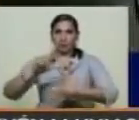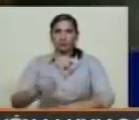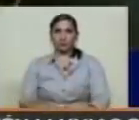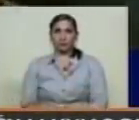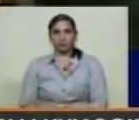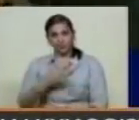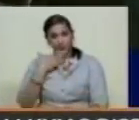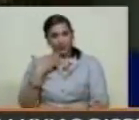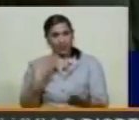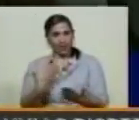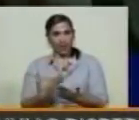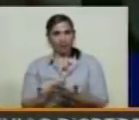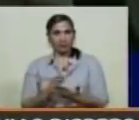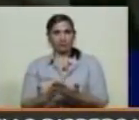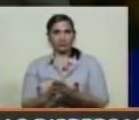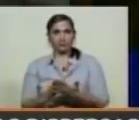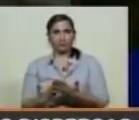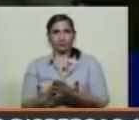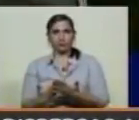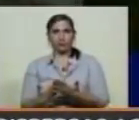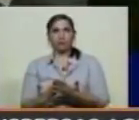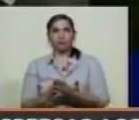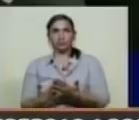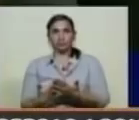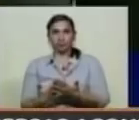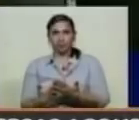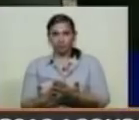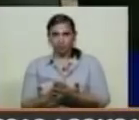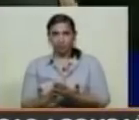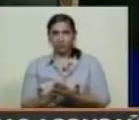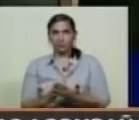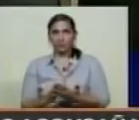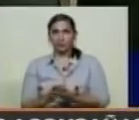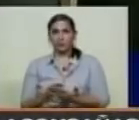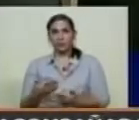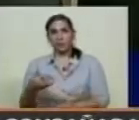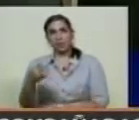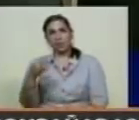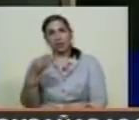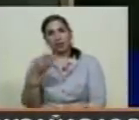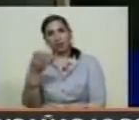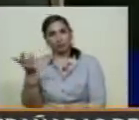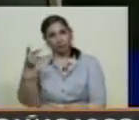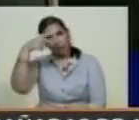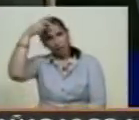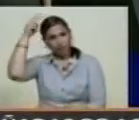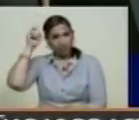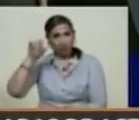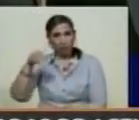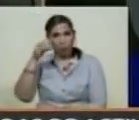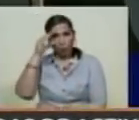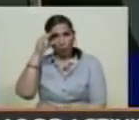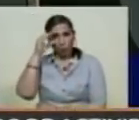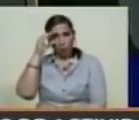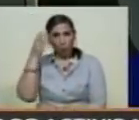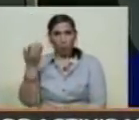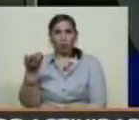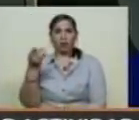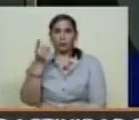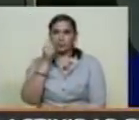Muchísimas gracias, señor canciller Jorge Riaza, señor vicepresidente,